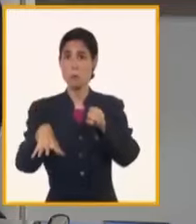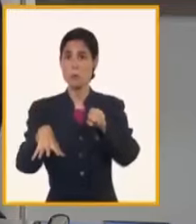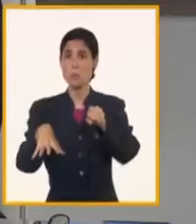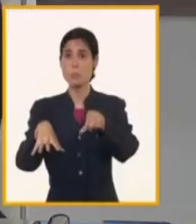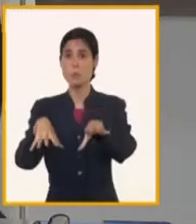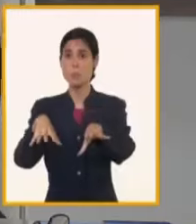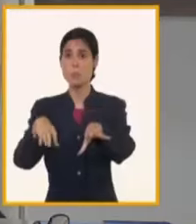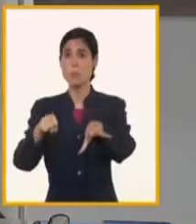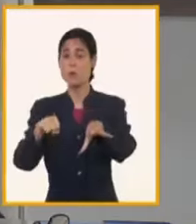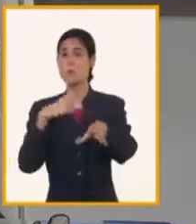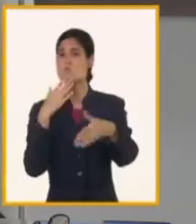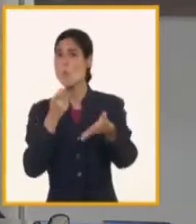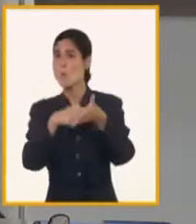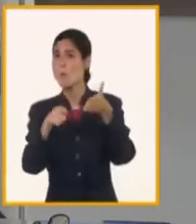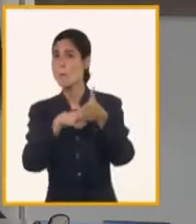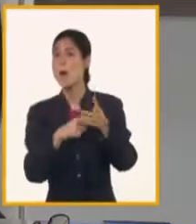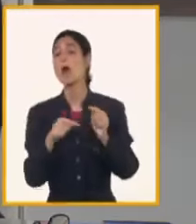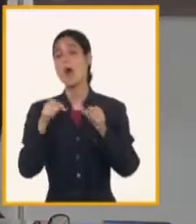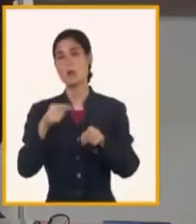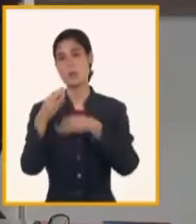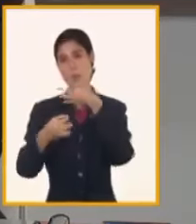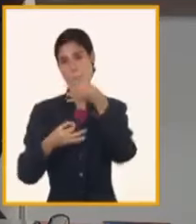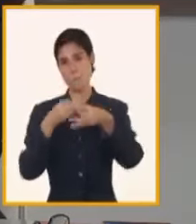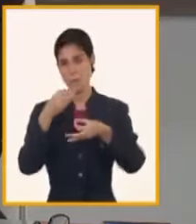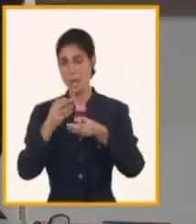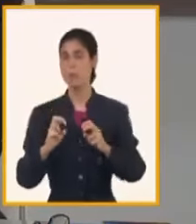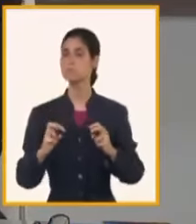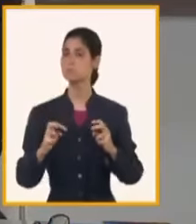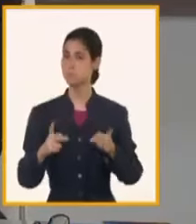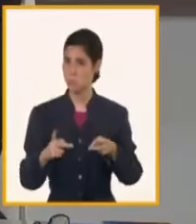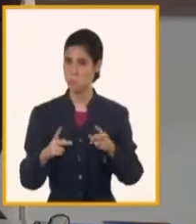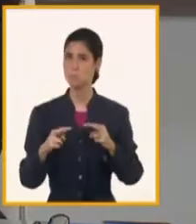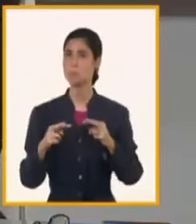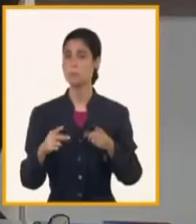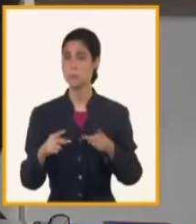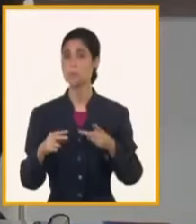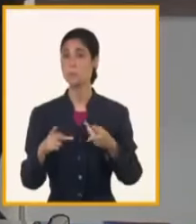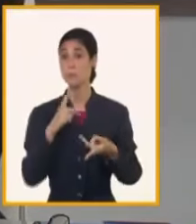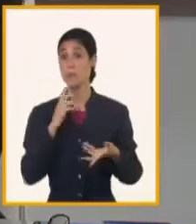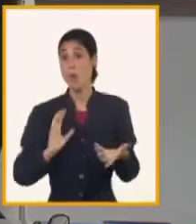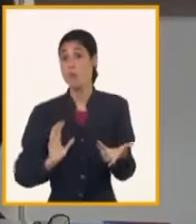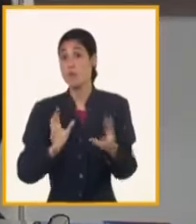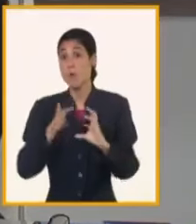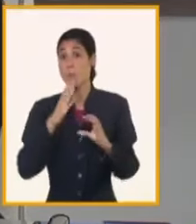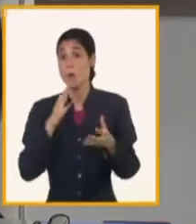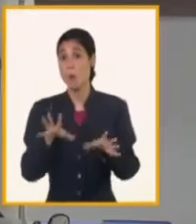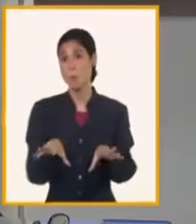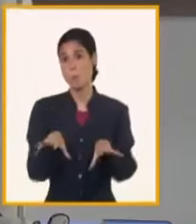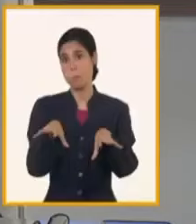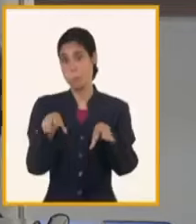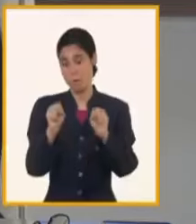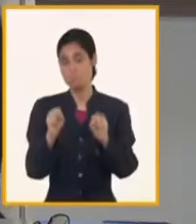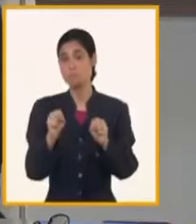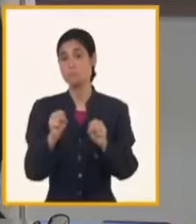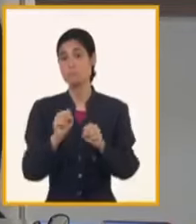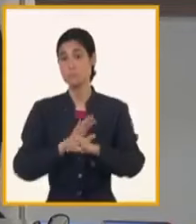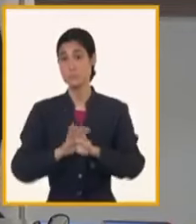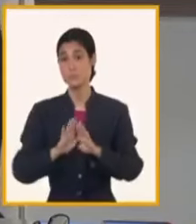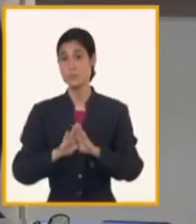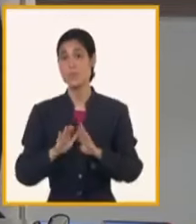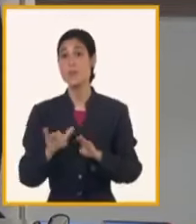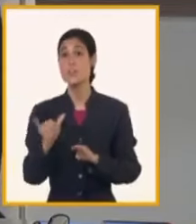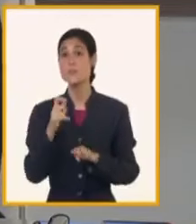explicado muchas veces pero lo seguimos explicando y y y hemos corregido errores que se han cometido